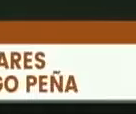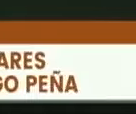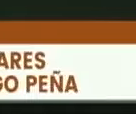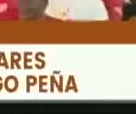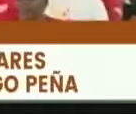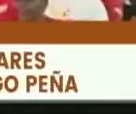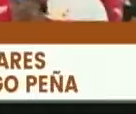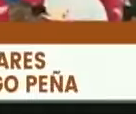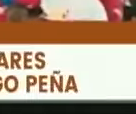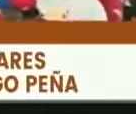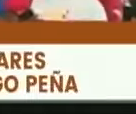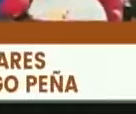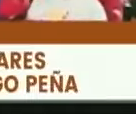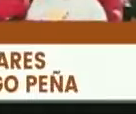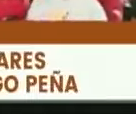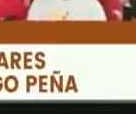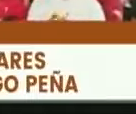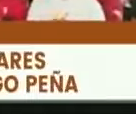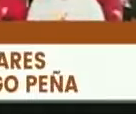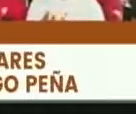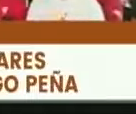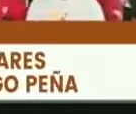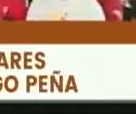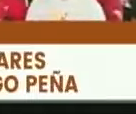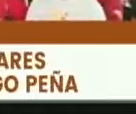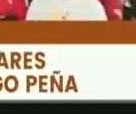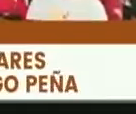El municipio Sea,